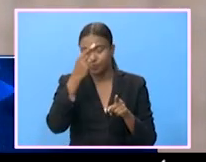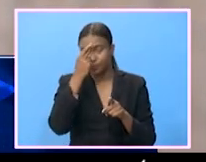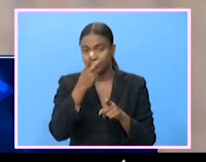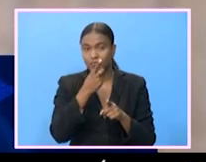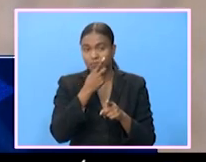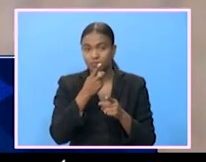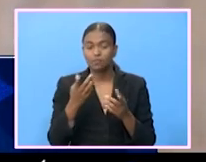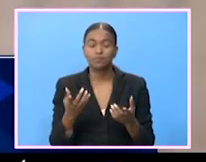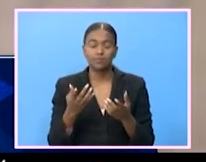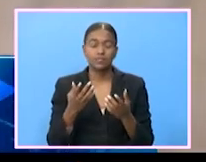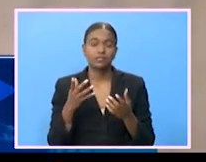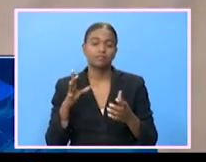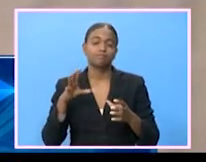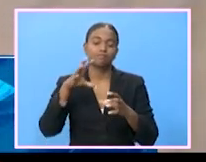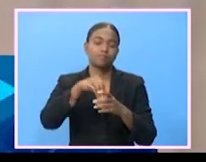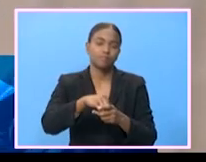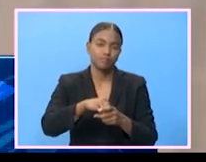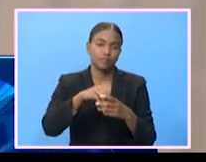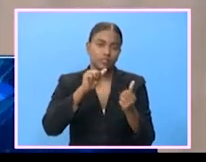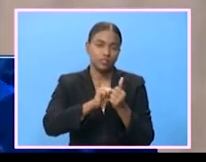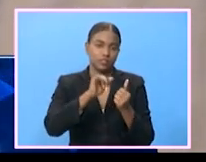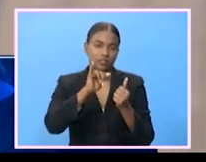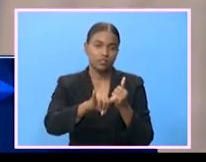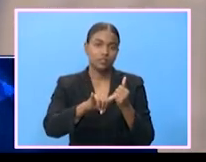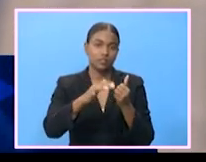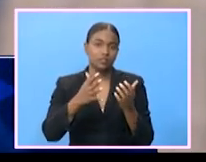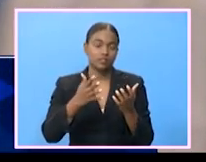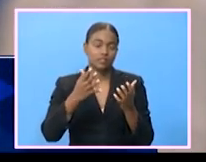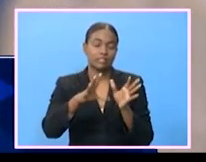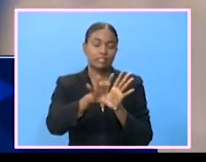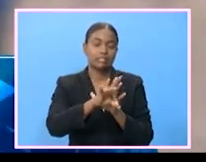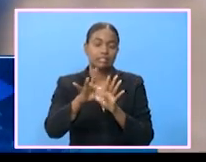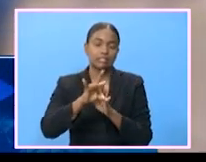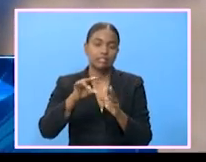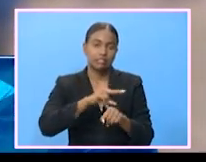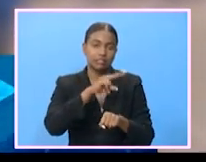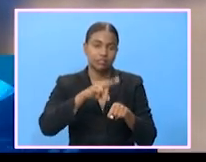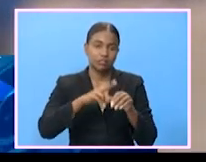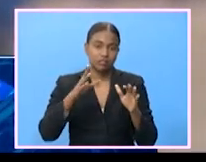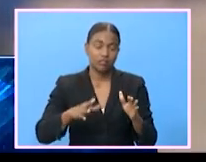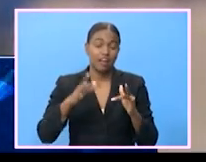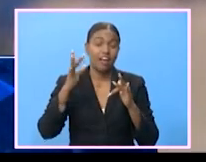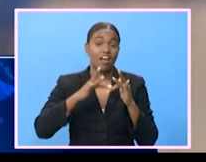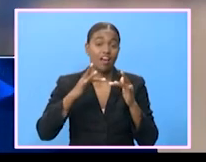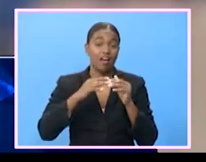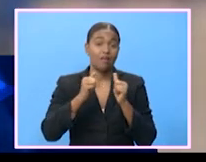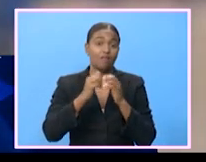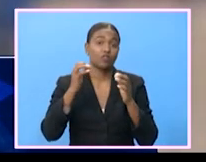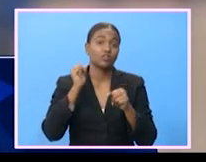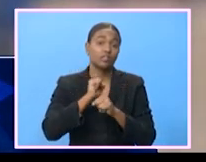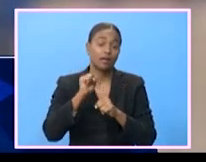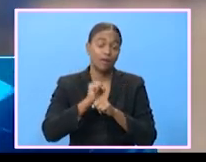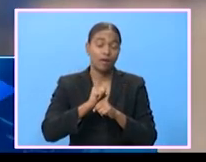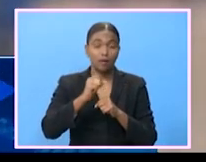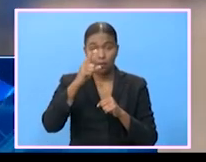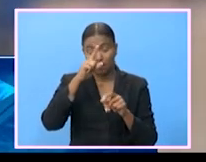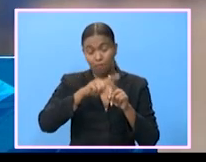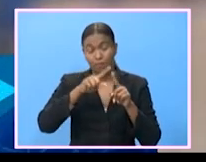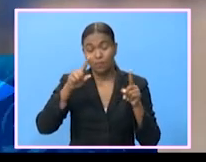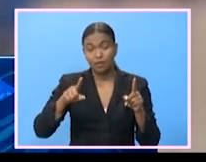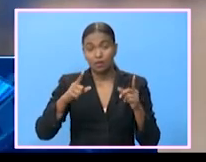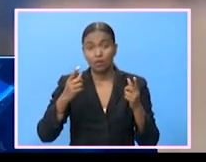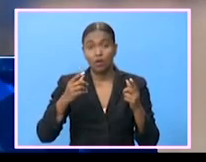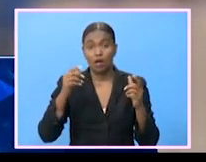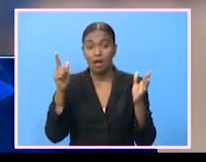Dominicana participar como una selección nacional. Hace falta mucho trabajo todavía, pero nada